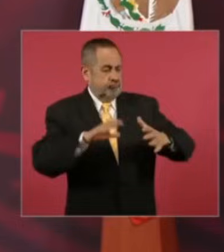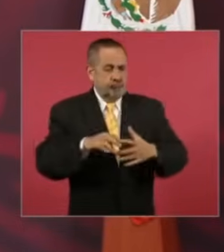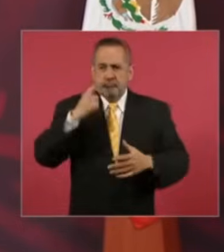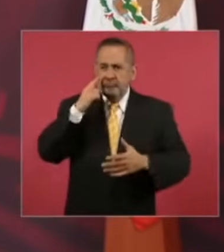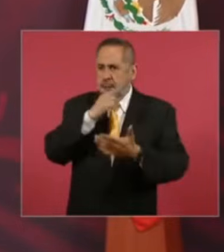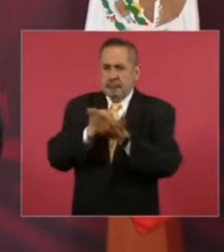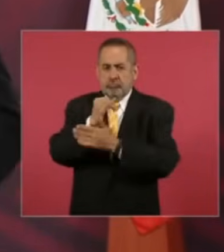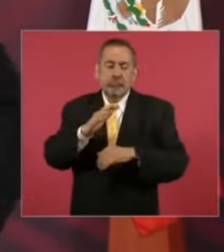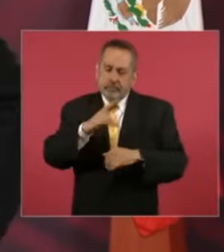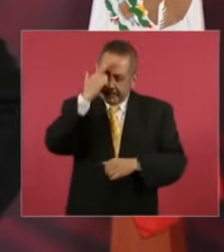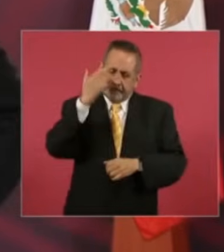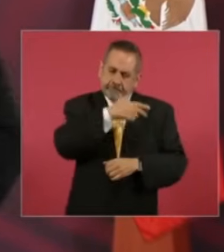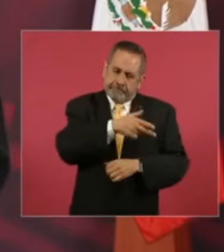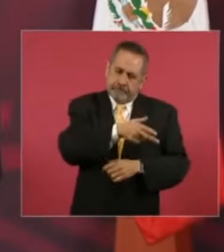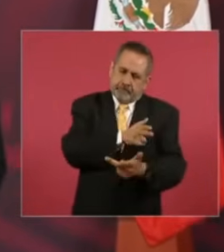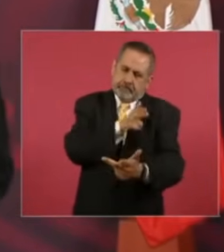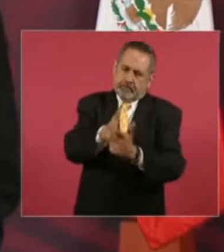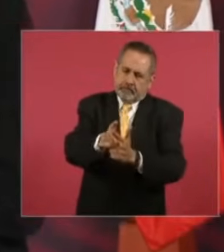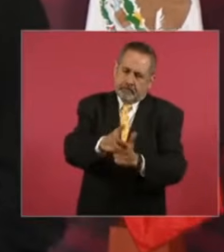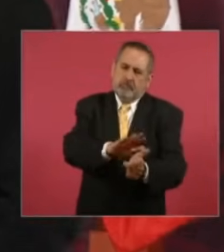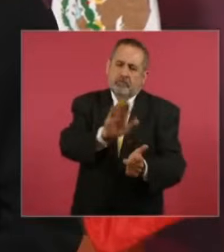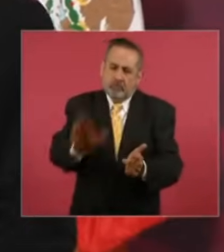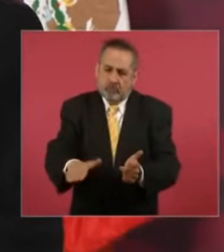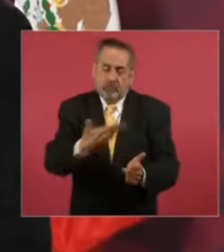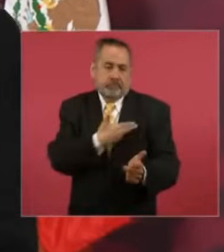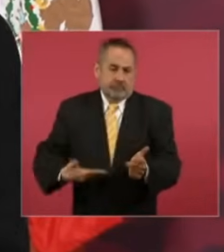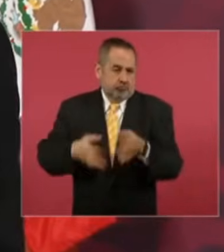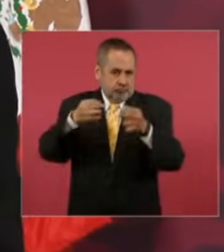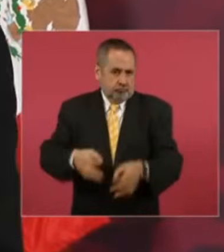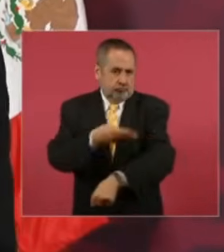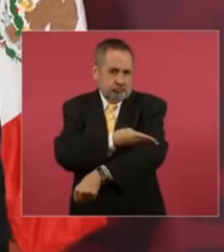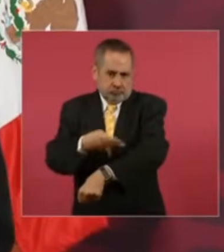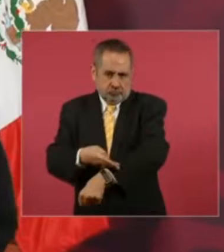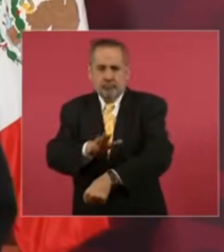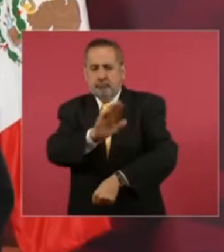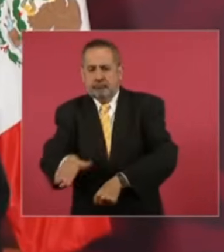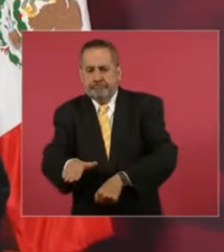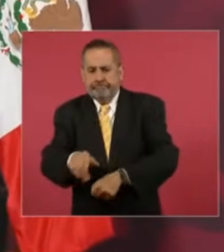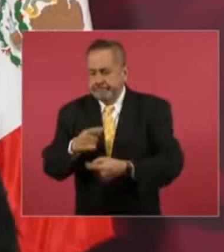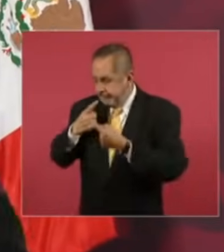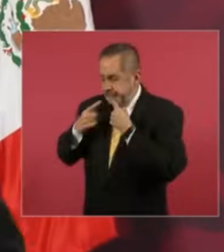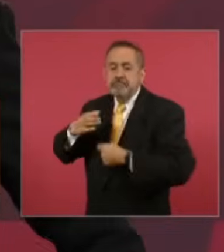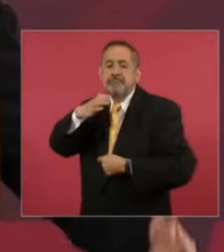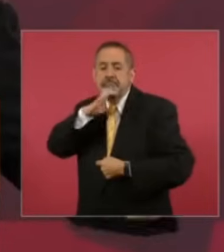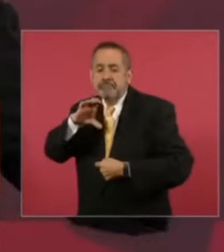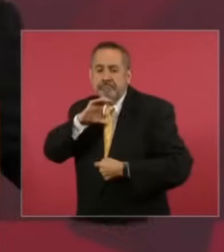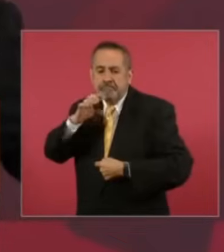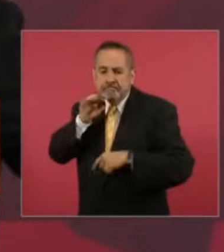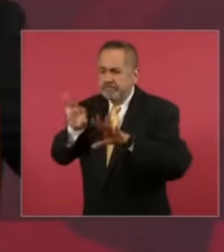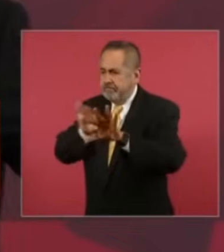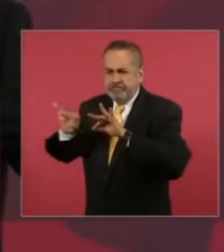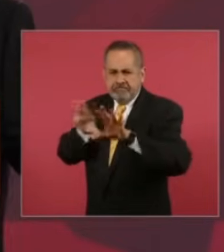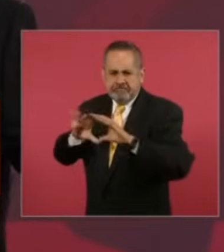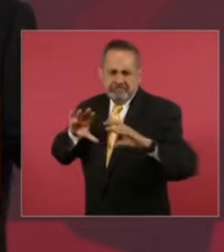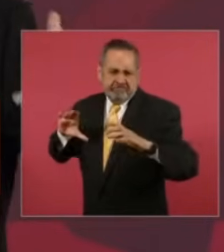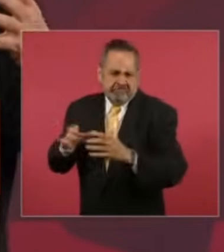porque se asesinó al presidente legal, legítimo, Francisco I. Madero. Carranza convoca a la creación